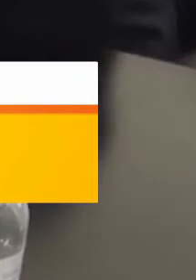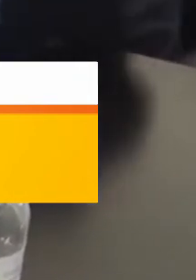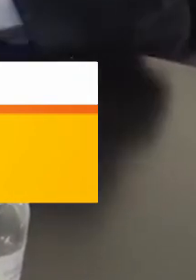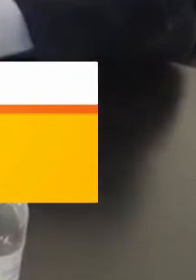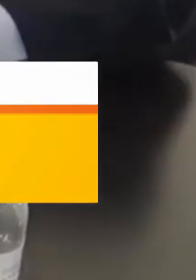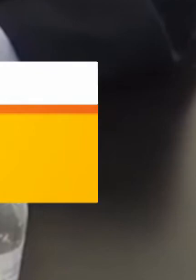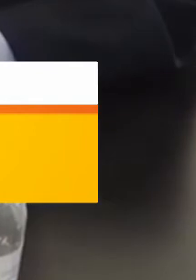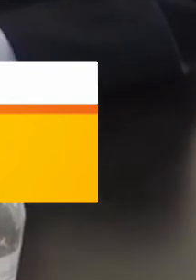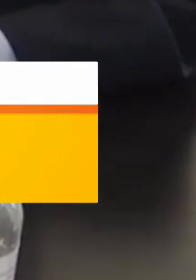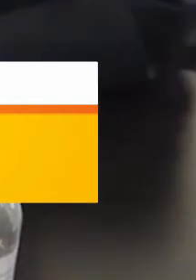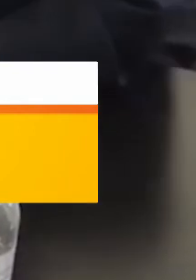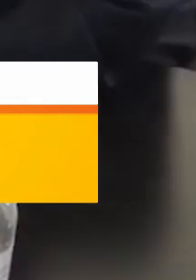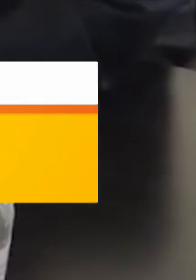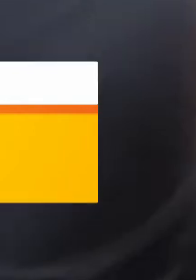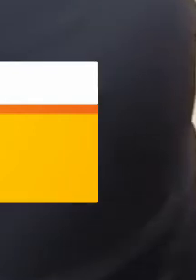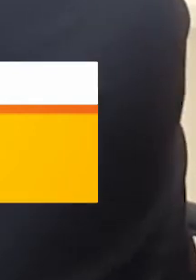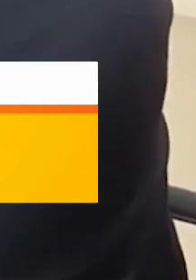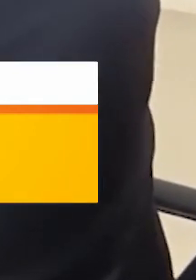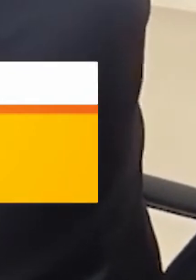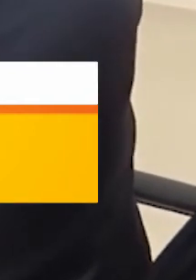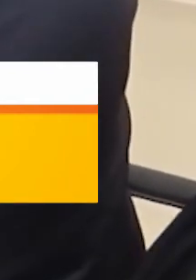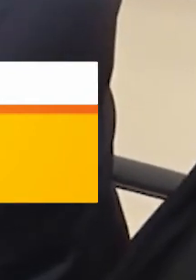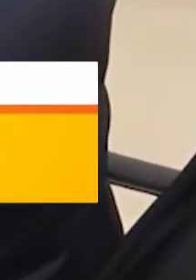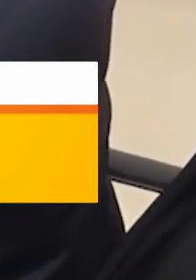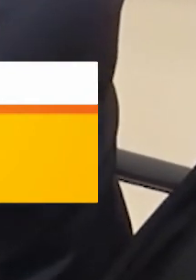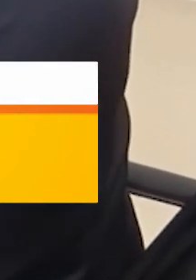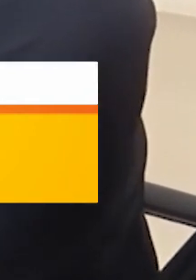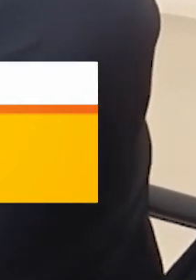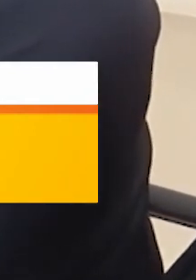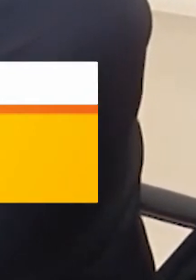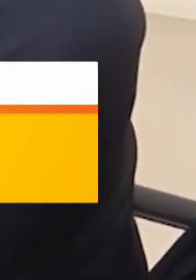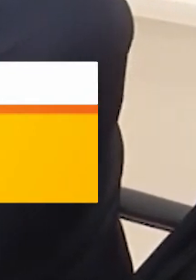terminó esto, donde no podemos aflojar en el cuidado, no podemos